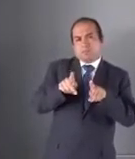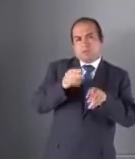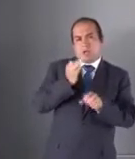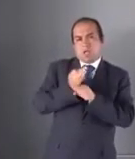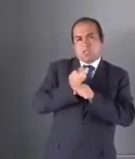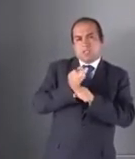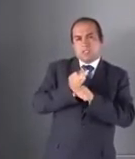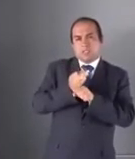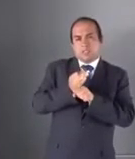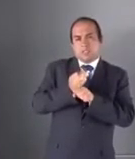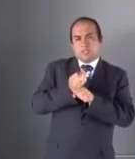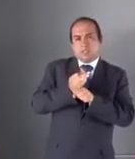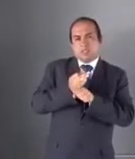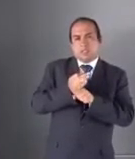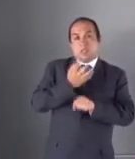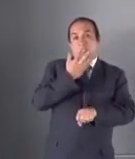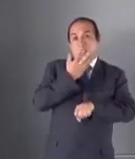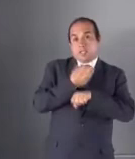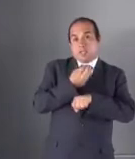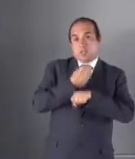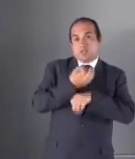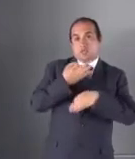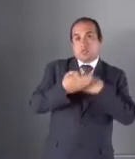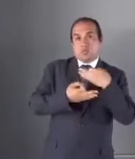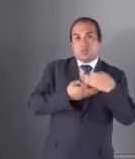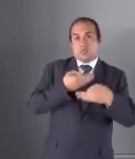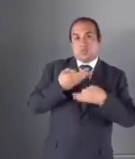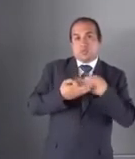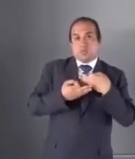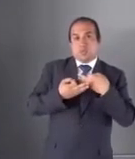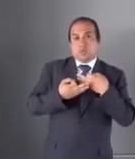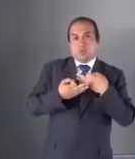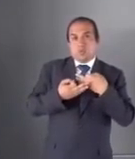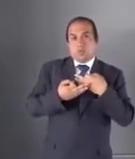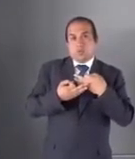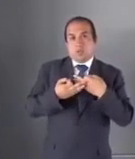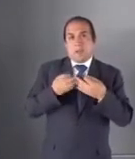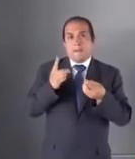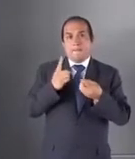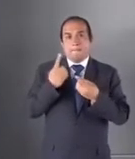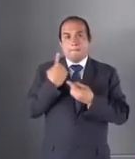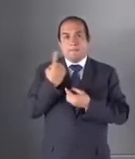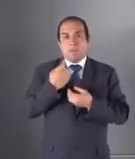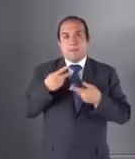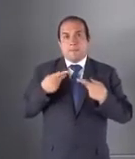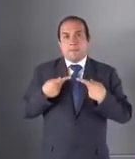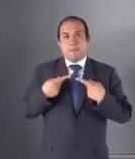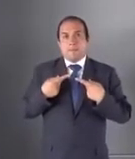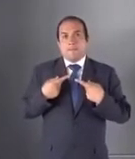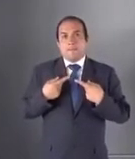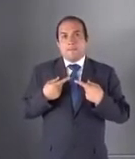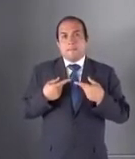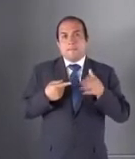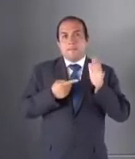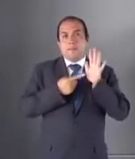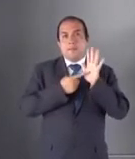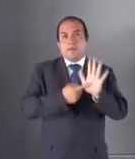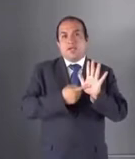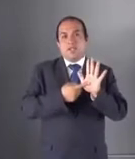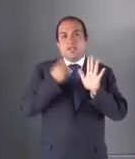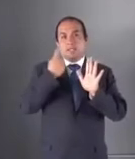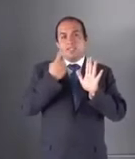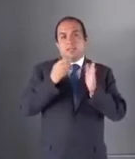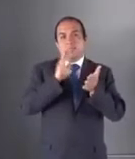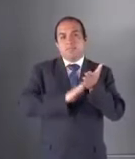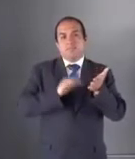respondiendo todas las lo que presentaron quienes presentaron este amparo frente a la